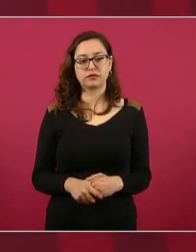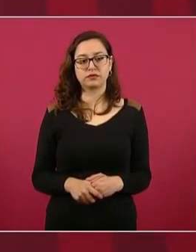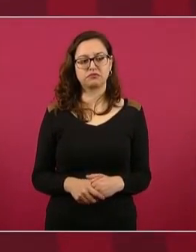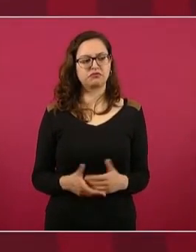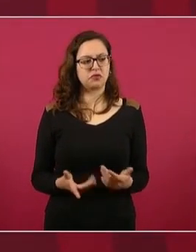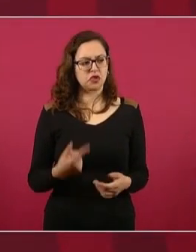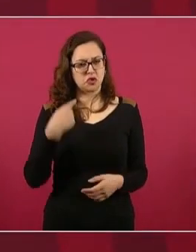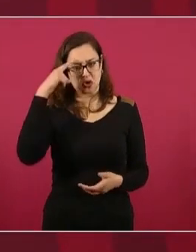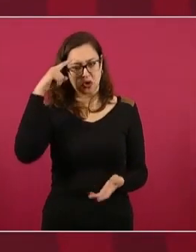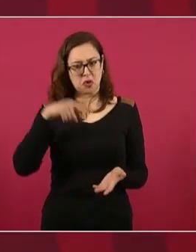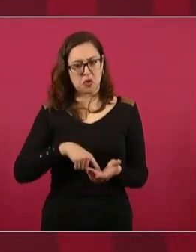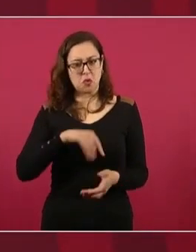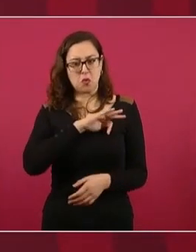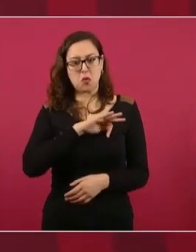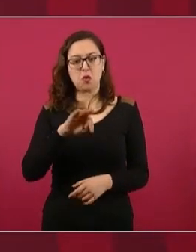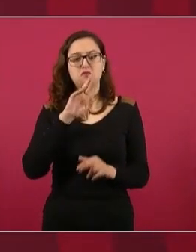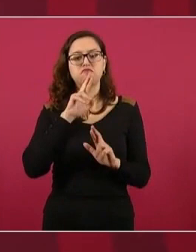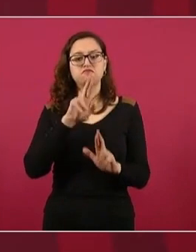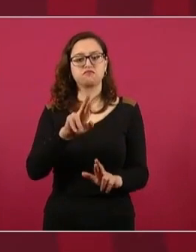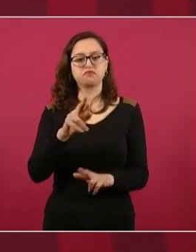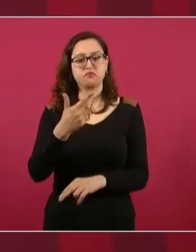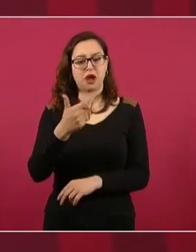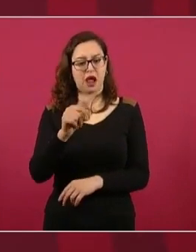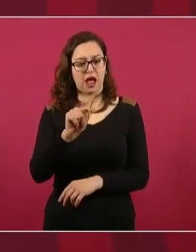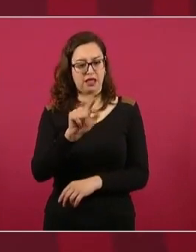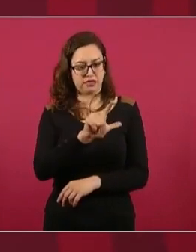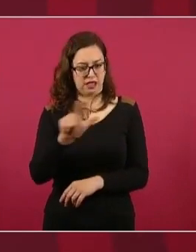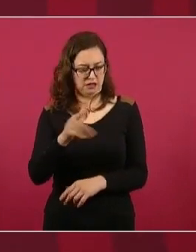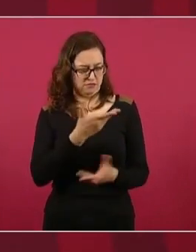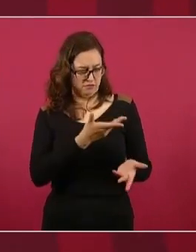Hugo López-Gatell. Nada más